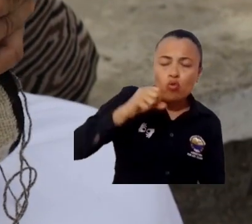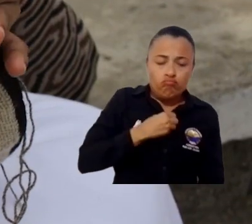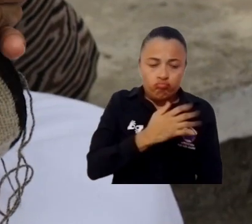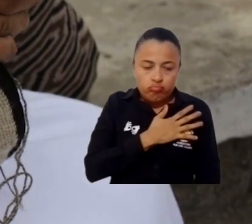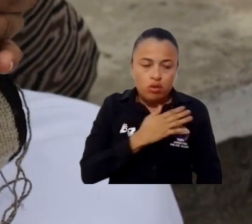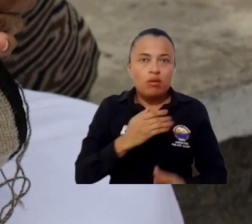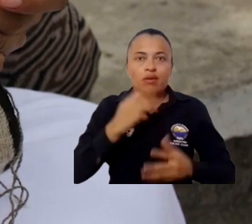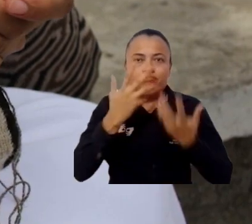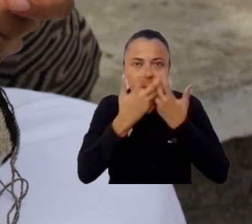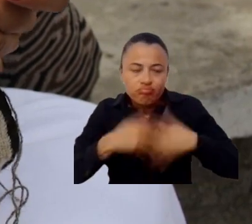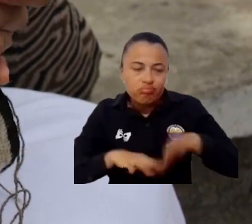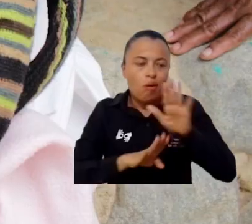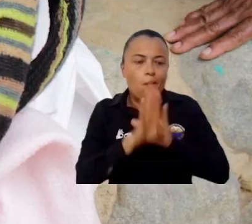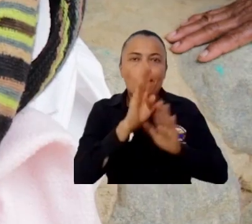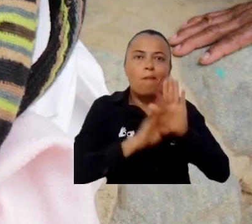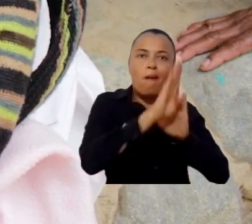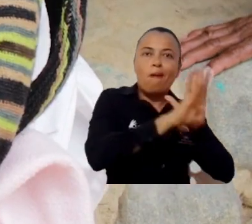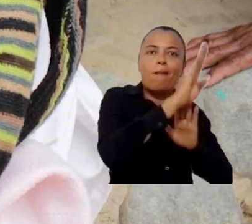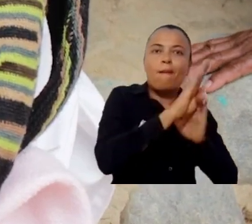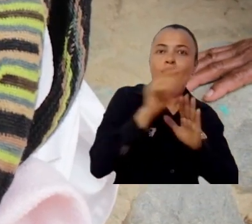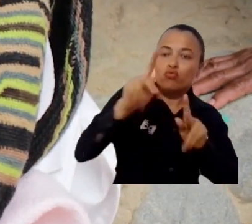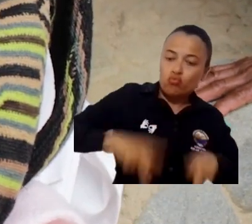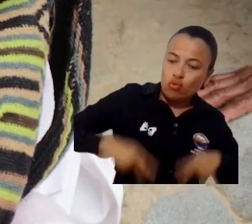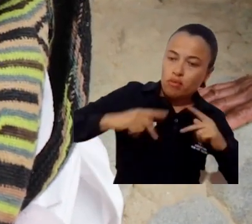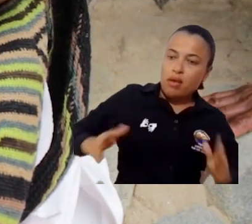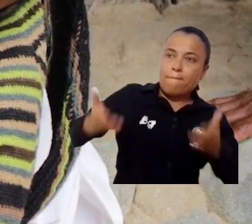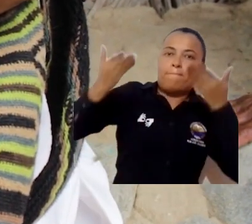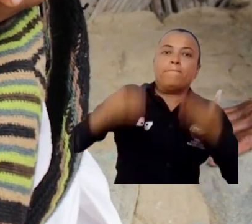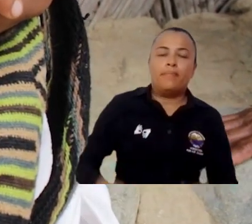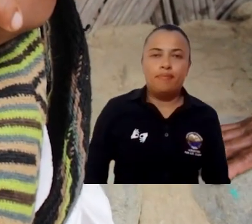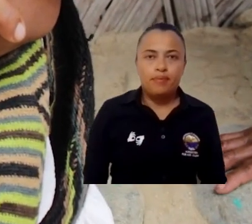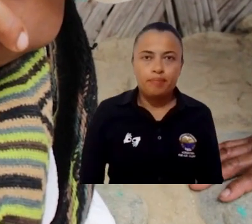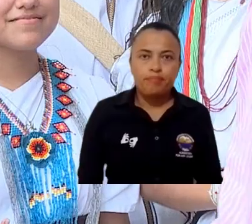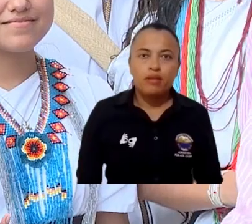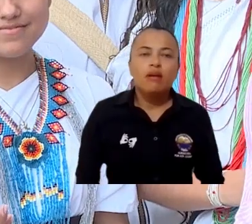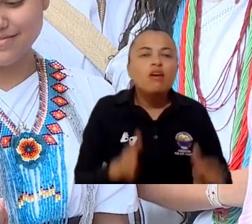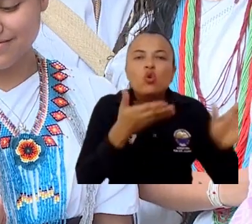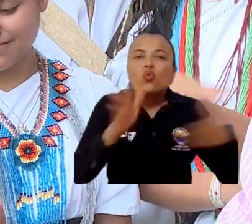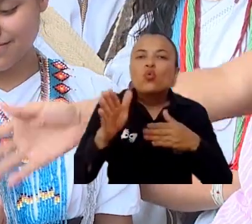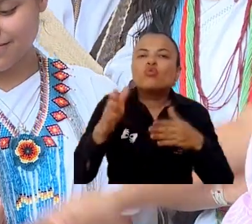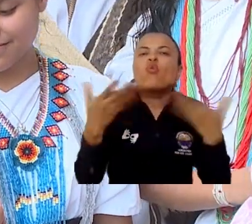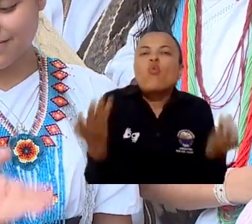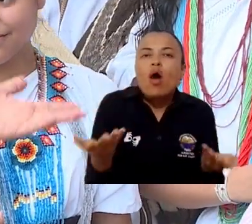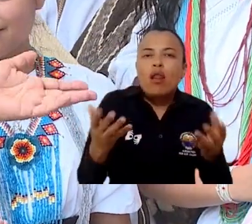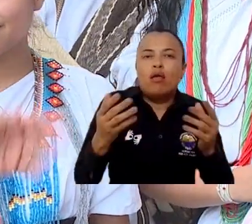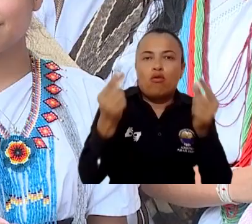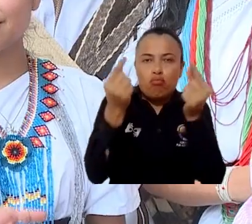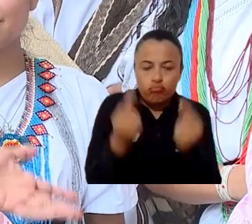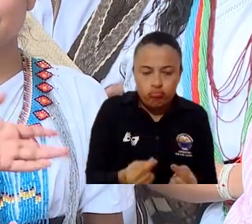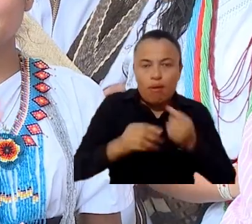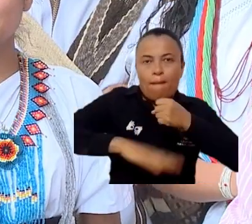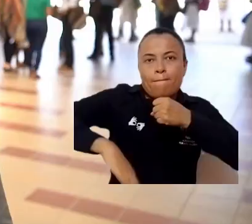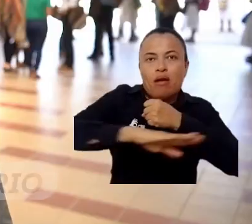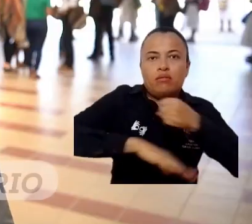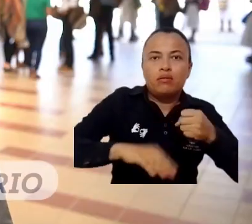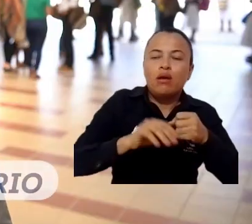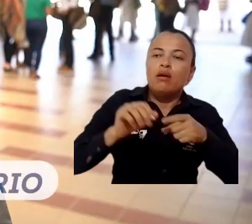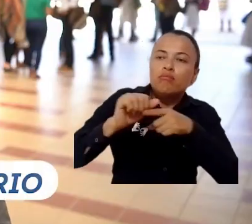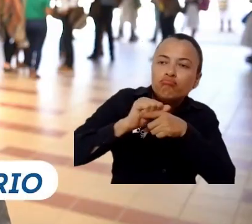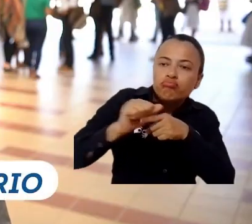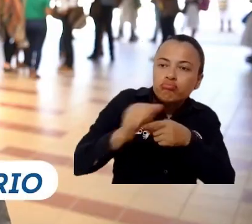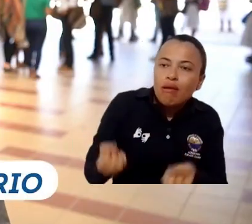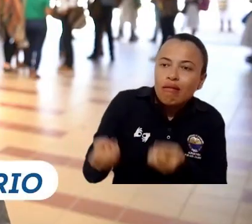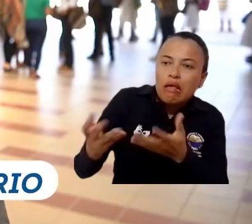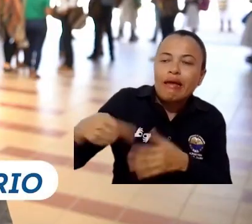tengan la oportunidad de impulsar su desarrollo y así mejorar las condiciones de vida. El curso fue de contabilidad básica. Hicimos